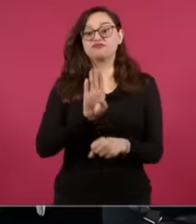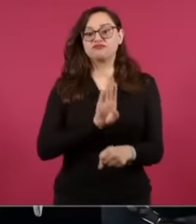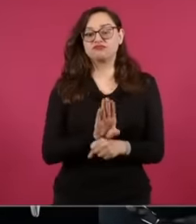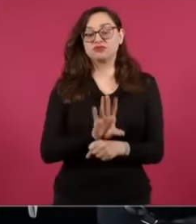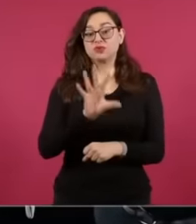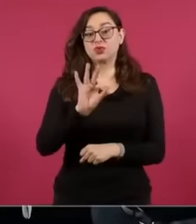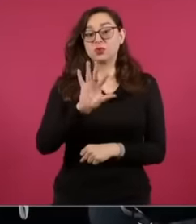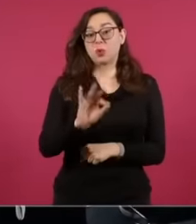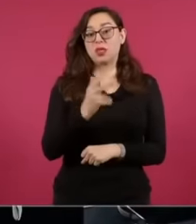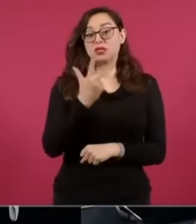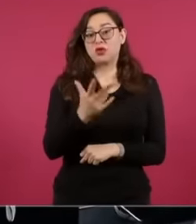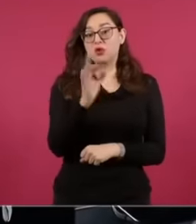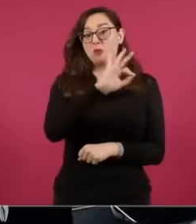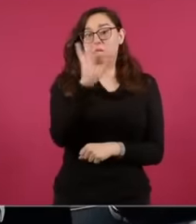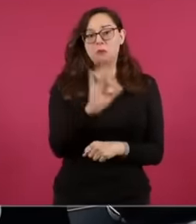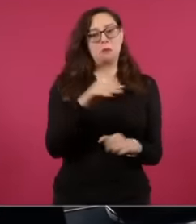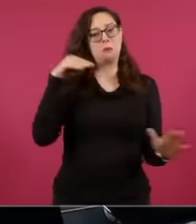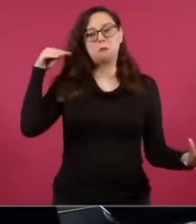48%.